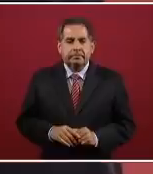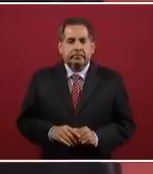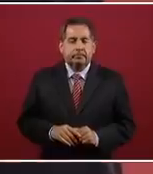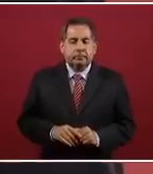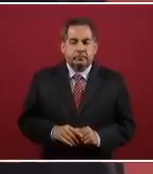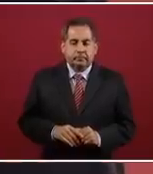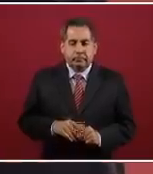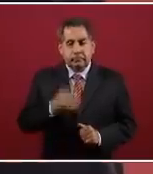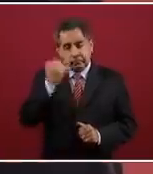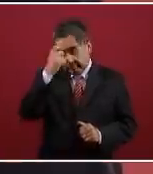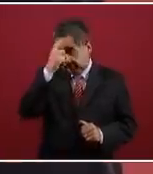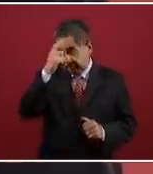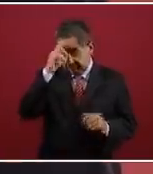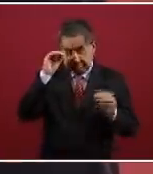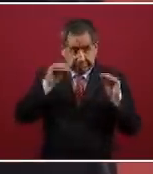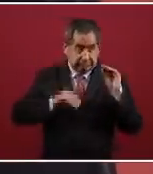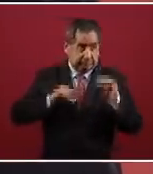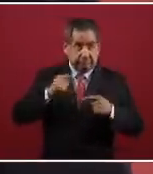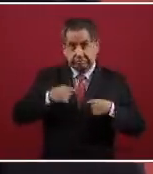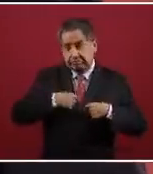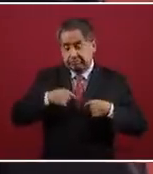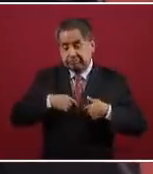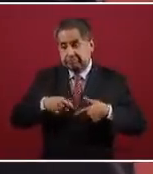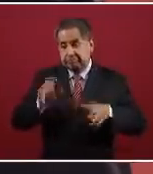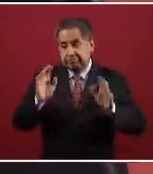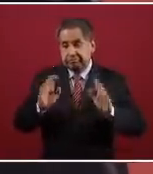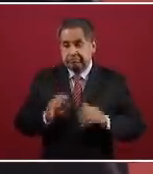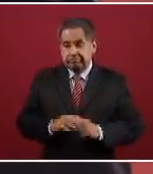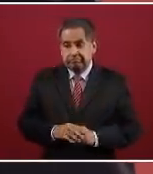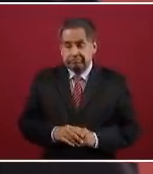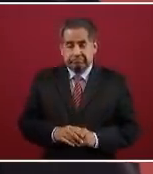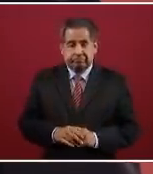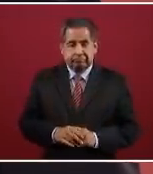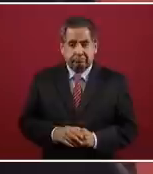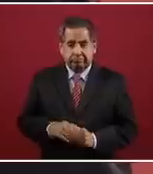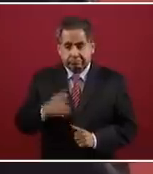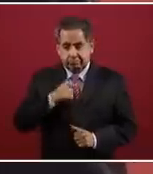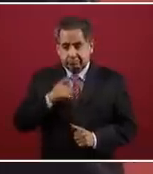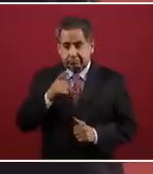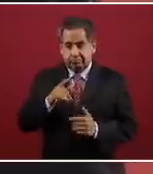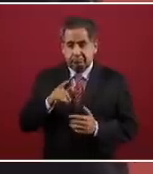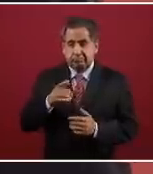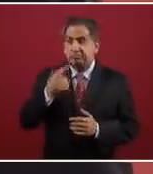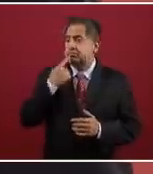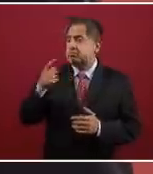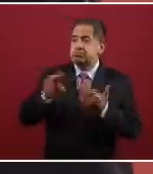que me inventaron que había yo violado un amparo